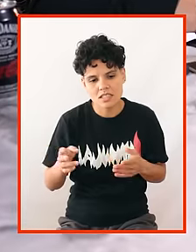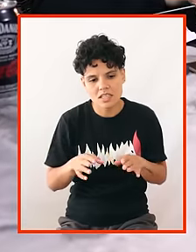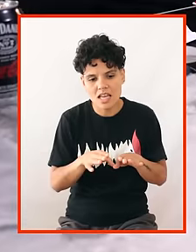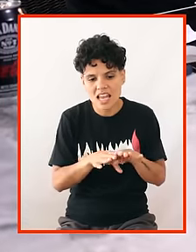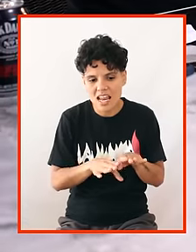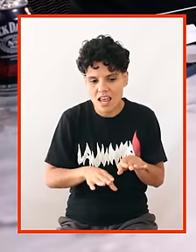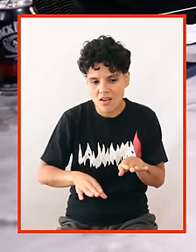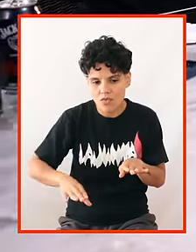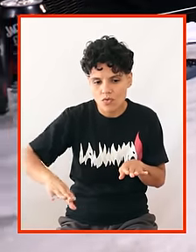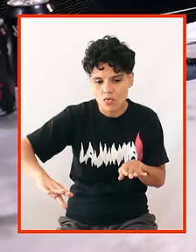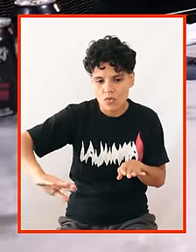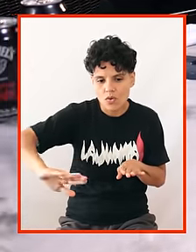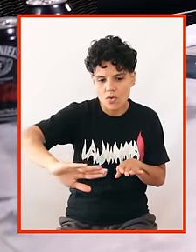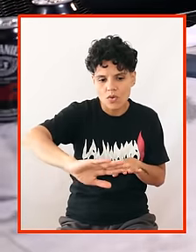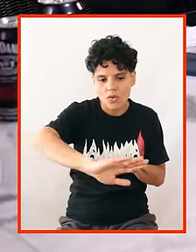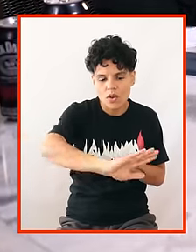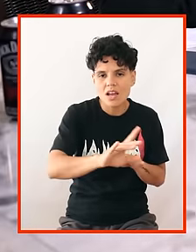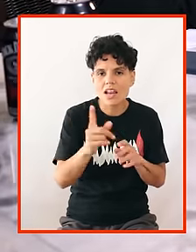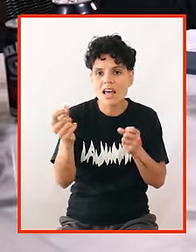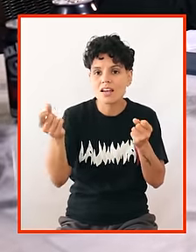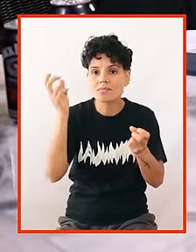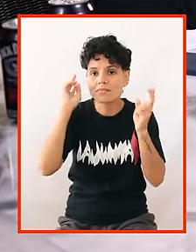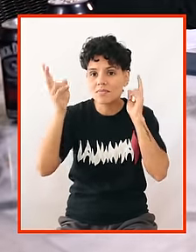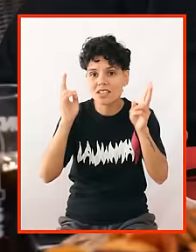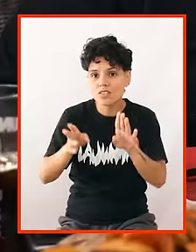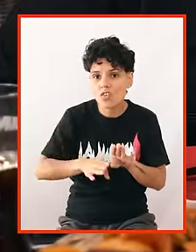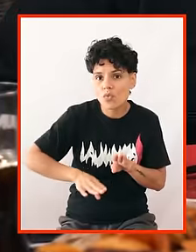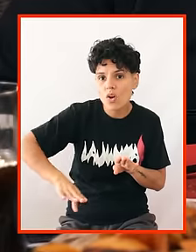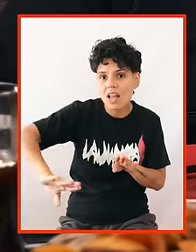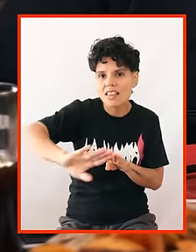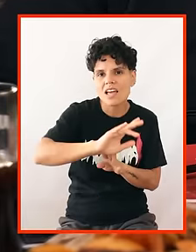verde? Me caí en la vuelta ahí de lancé.